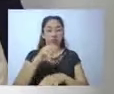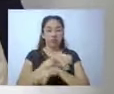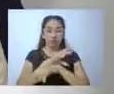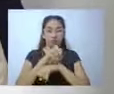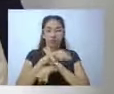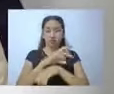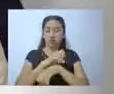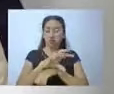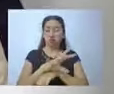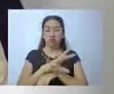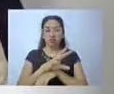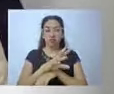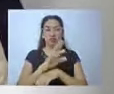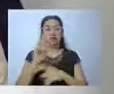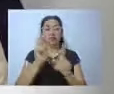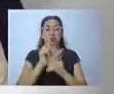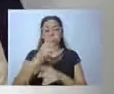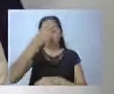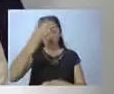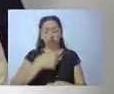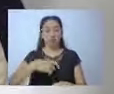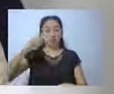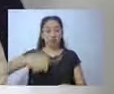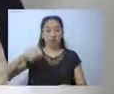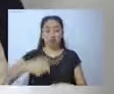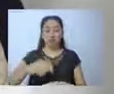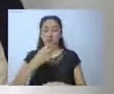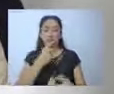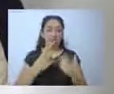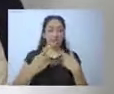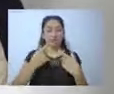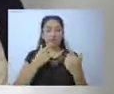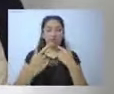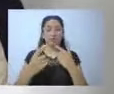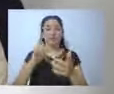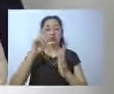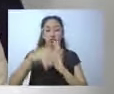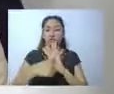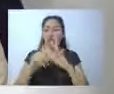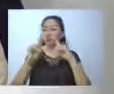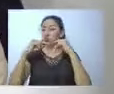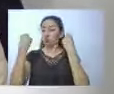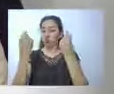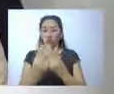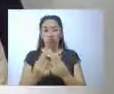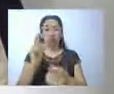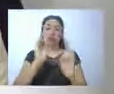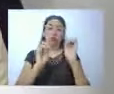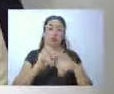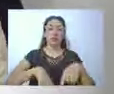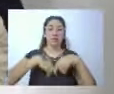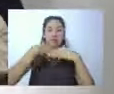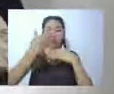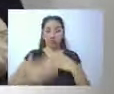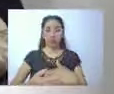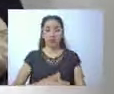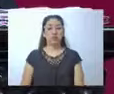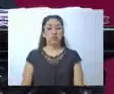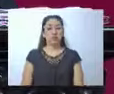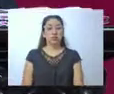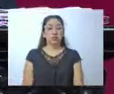que corresponde y bueno, se formará una comisión o ya darán cuentas como corresponde. Eso sería todo.